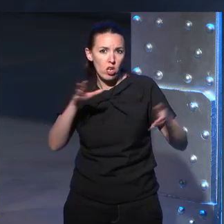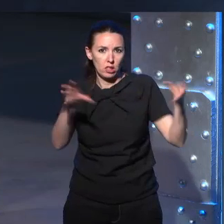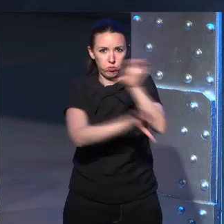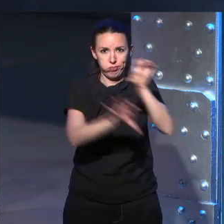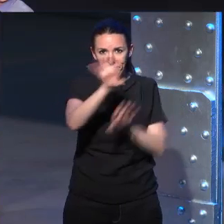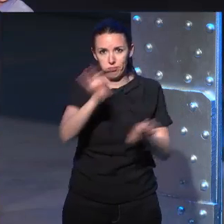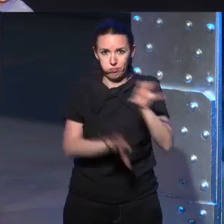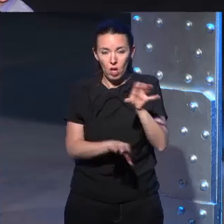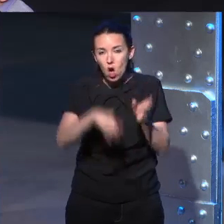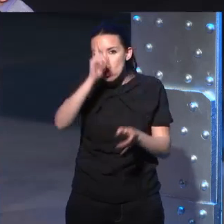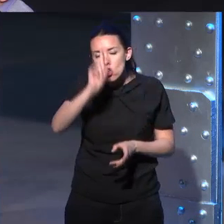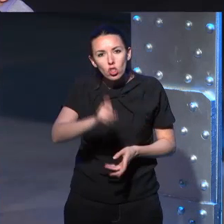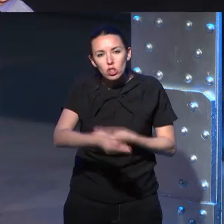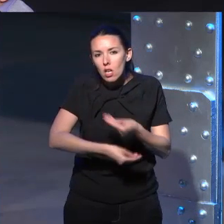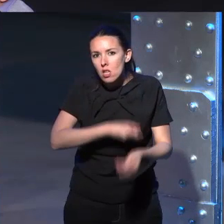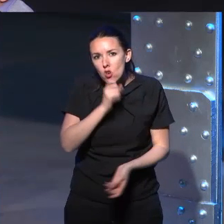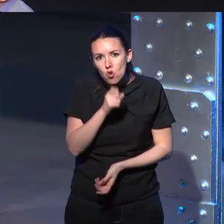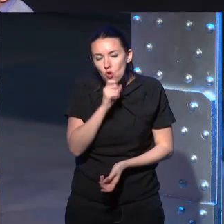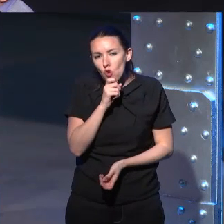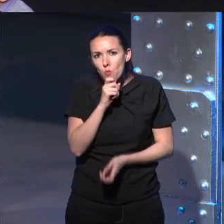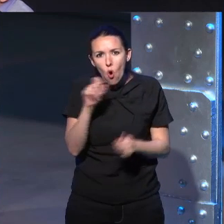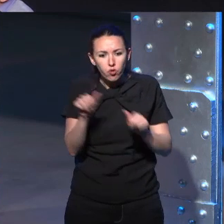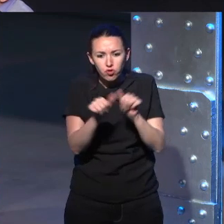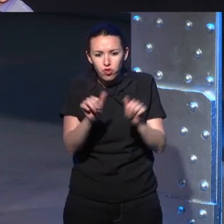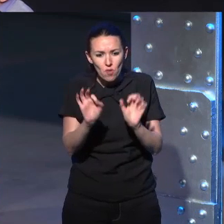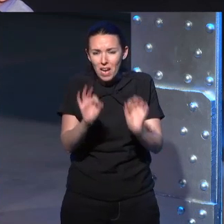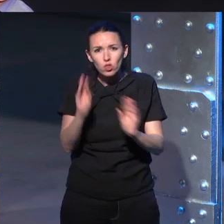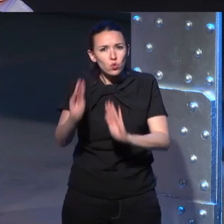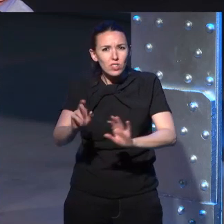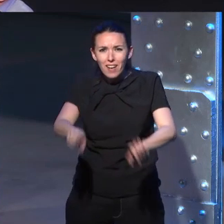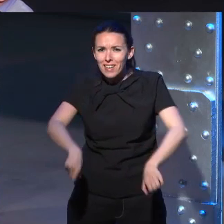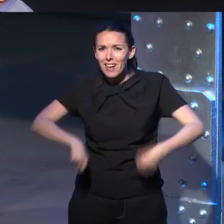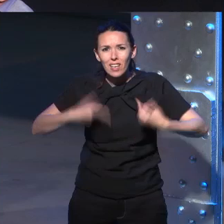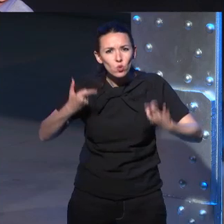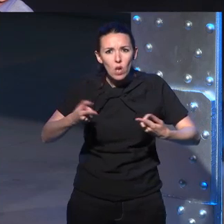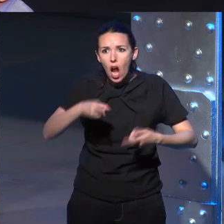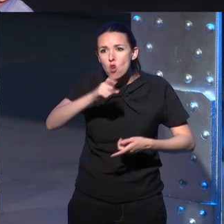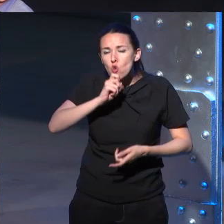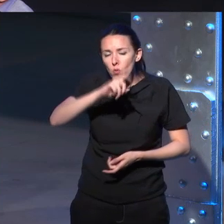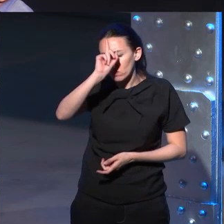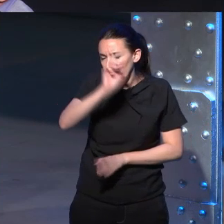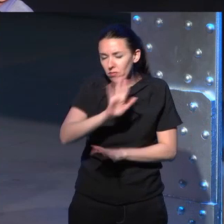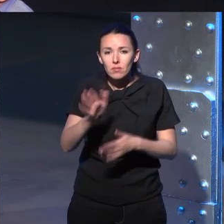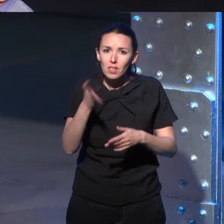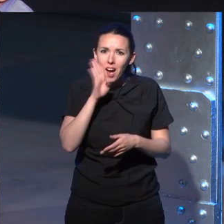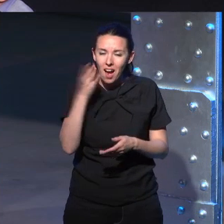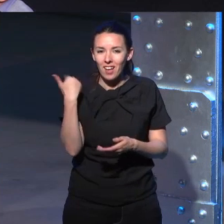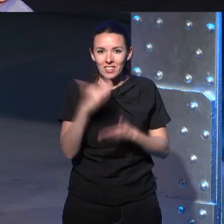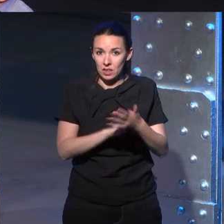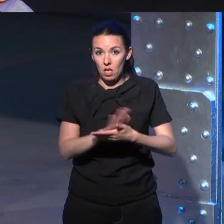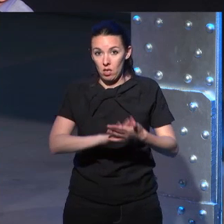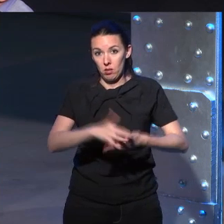hacer, y no lo sé cómo se puede hacer de una forma tan natural, y lo hemos hablado antes y nos va a